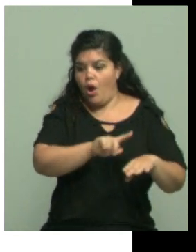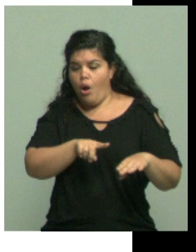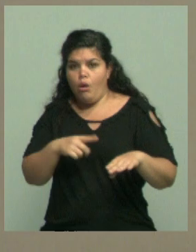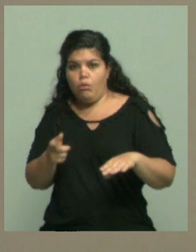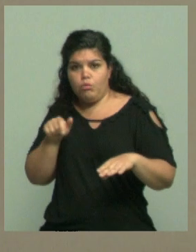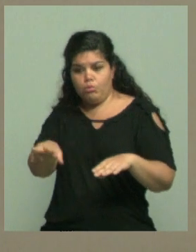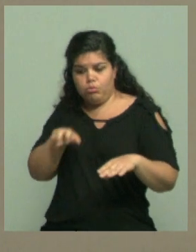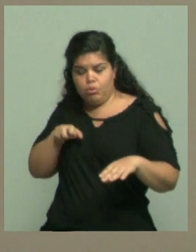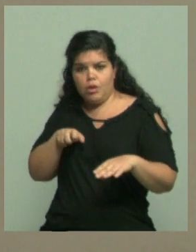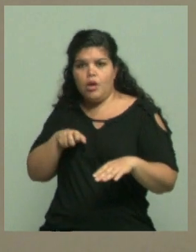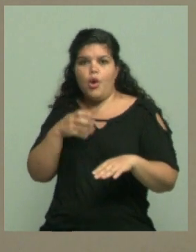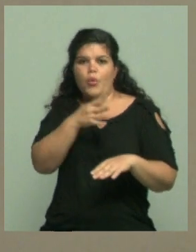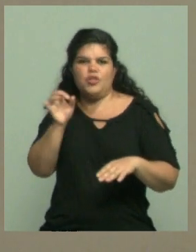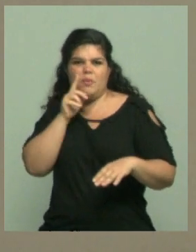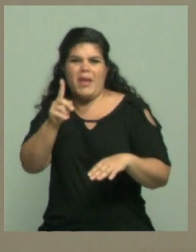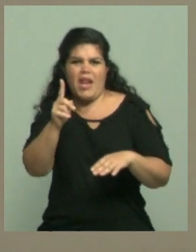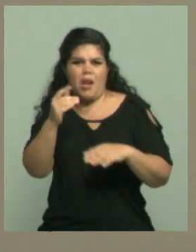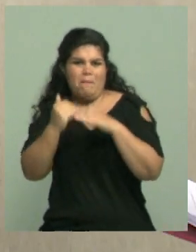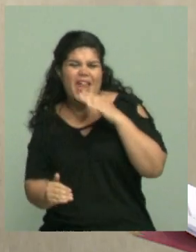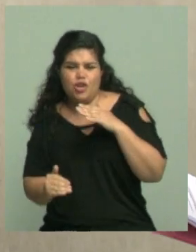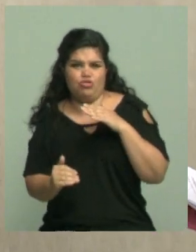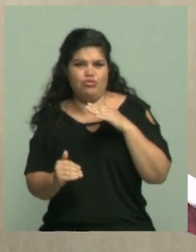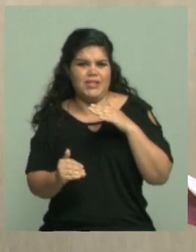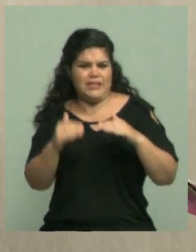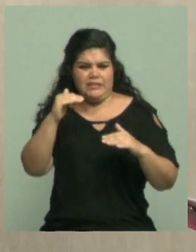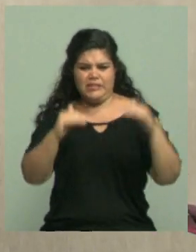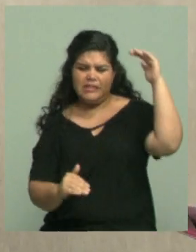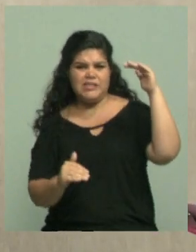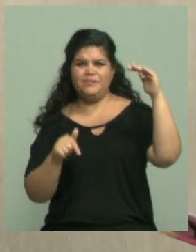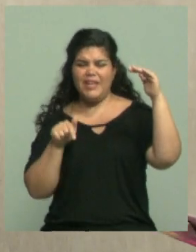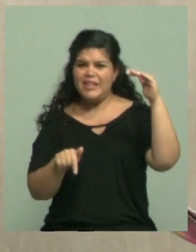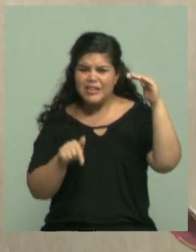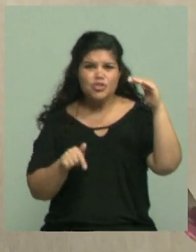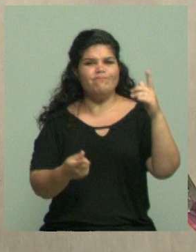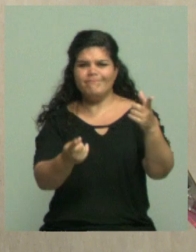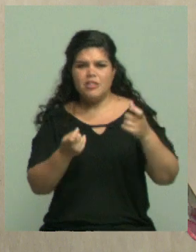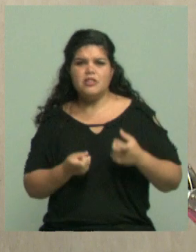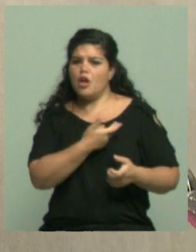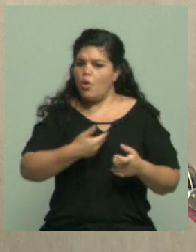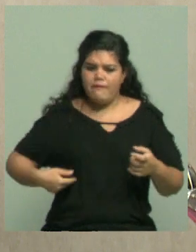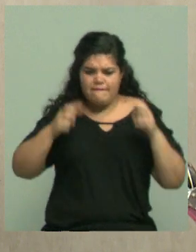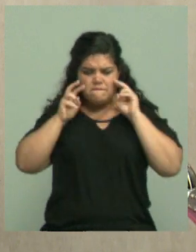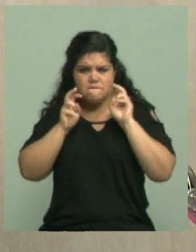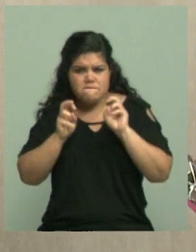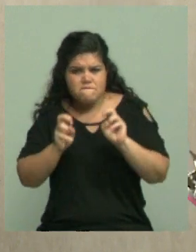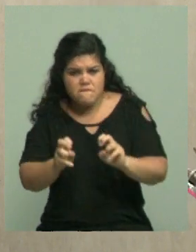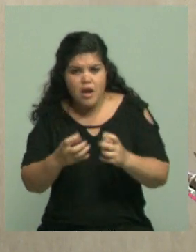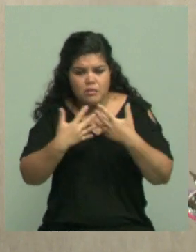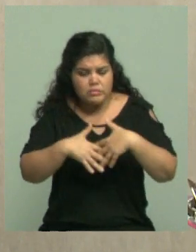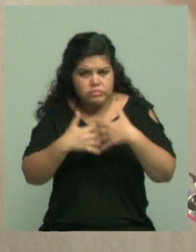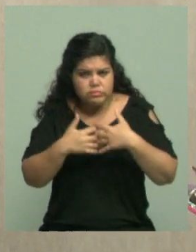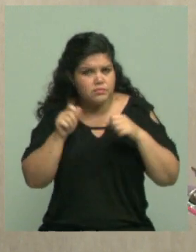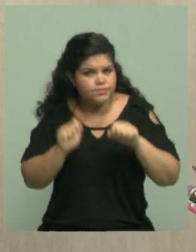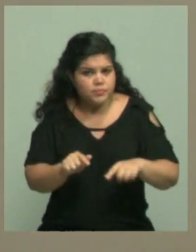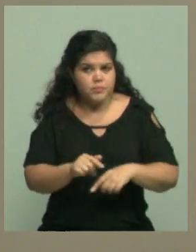para celebrar, al menos la mayoría de los jubilados no lo está celebrando. Seguro que no, porque además es la media, hoy 400.000 pesos, digamos. Es la media de los jubilados, o sea que casi